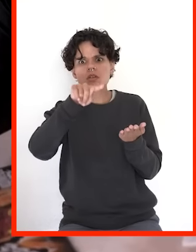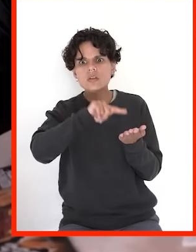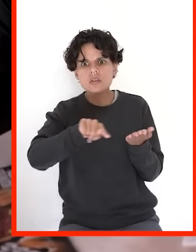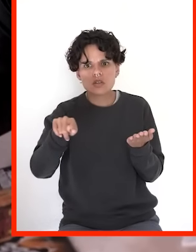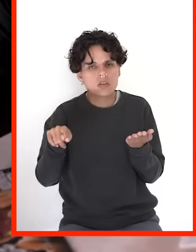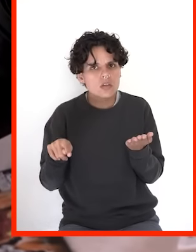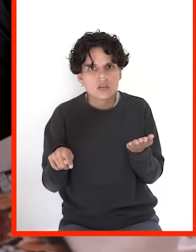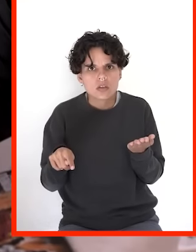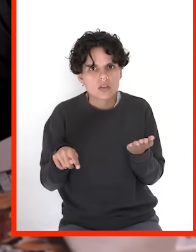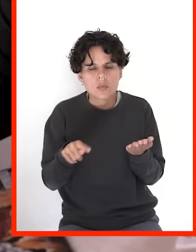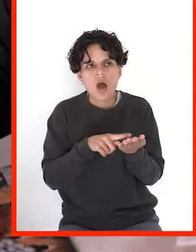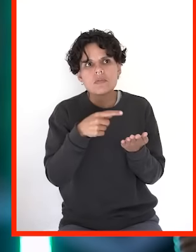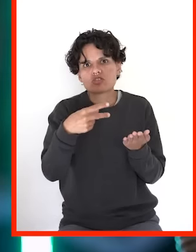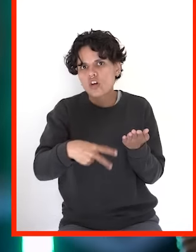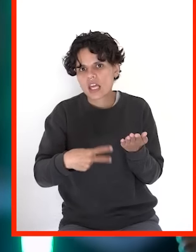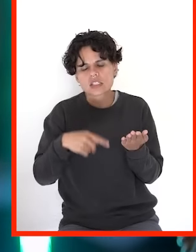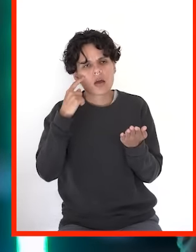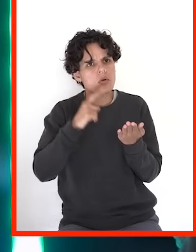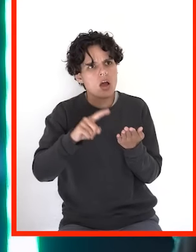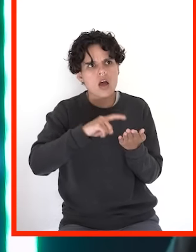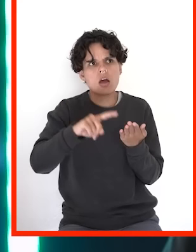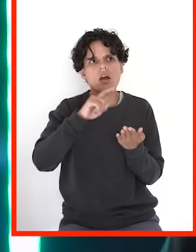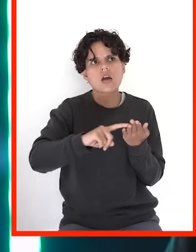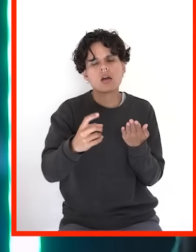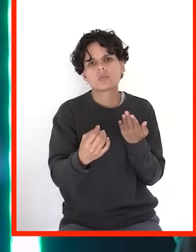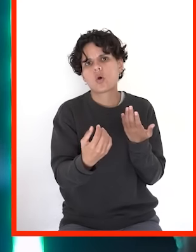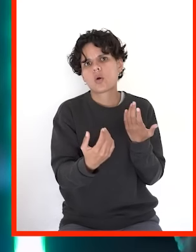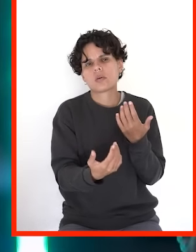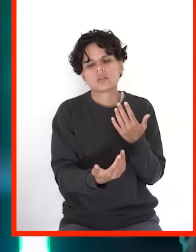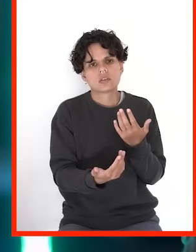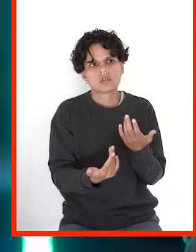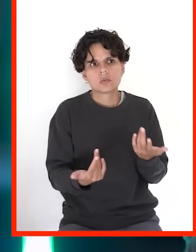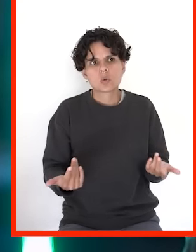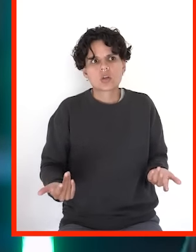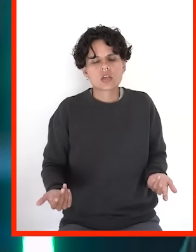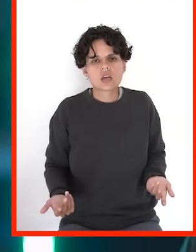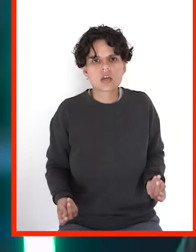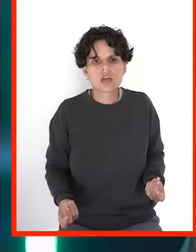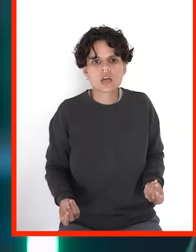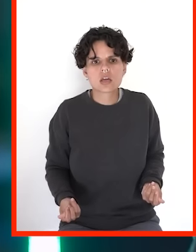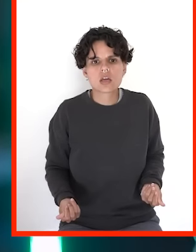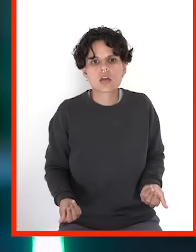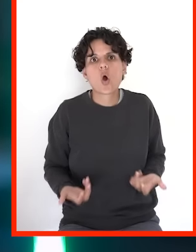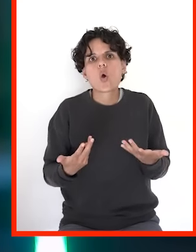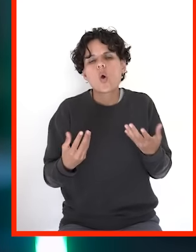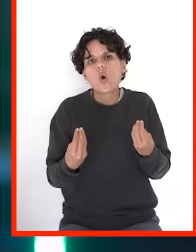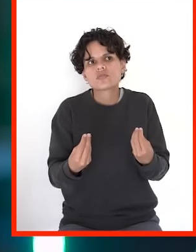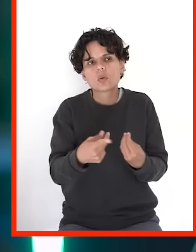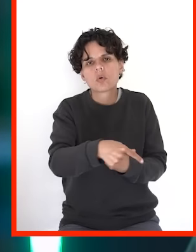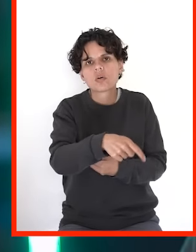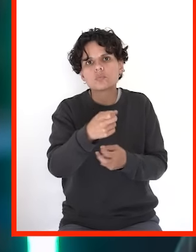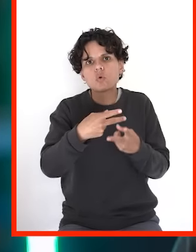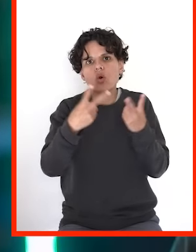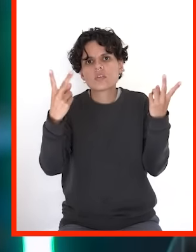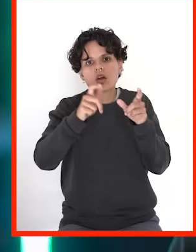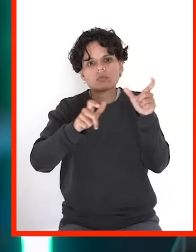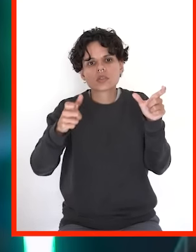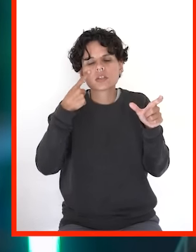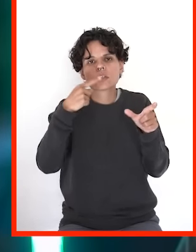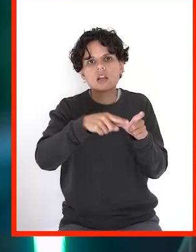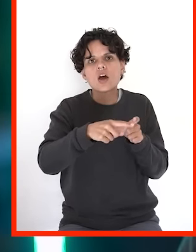así como por las noticias, así, porque igual obviamente personaje público, así, como el